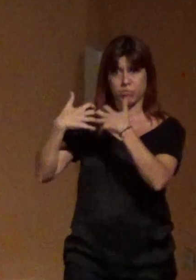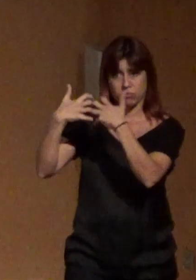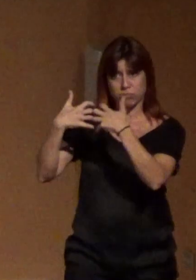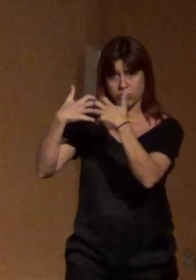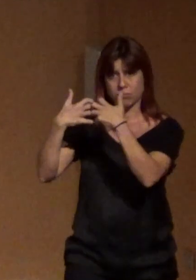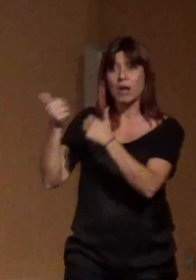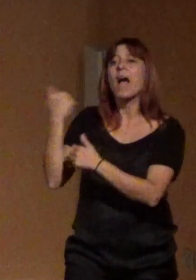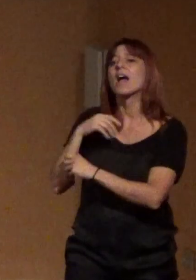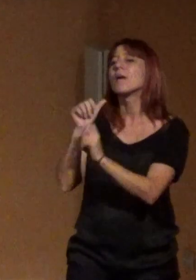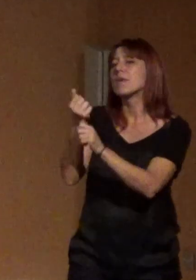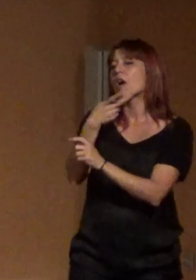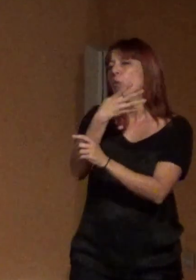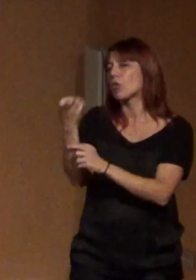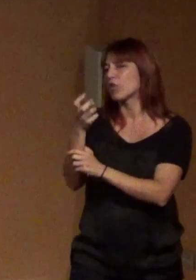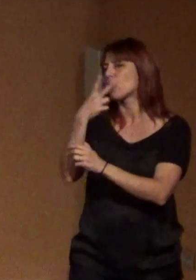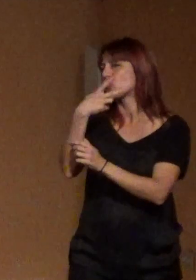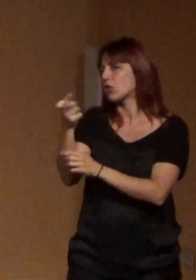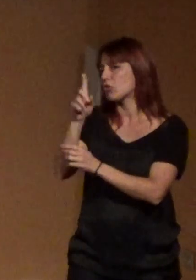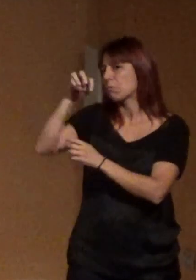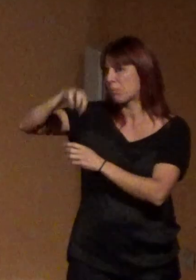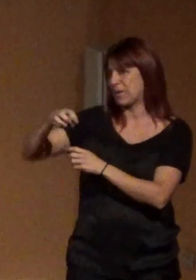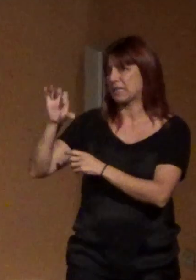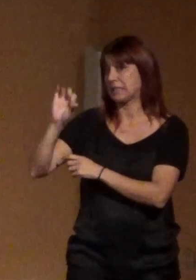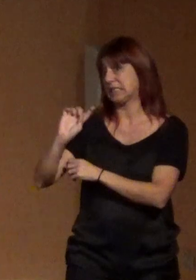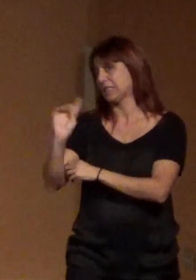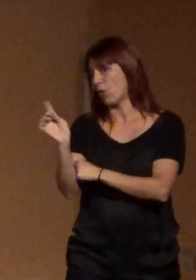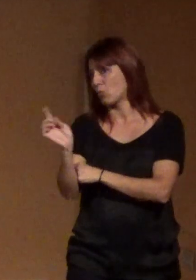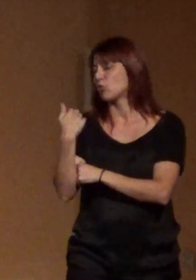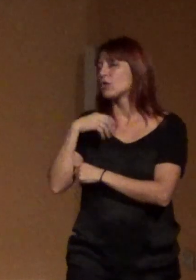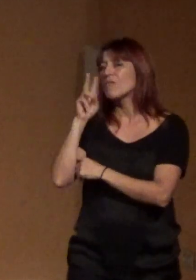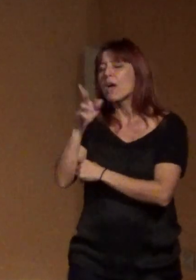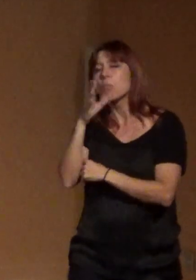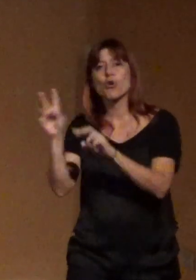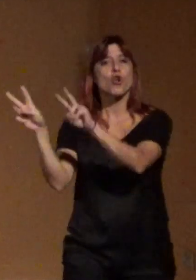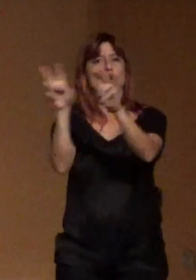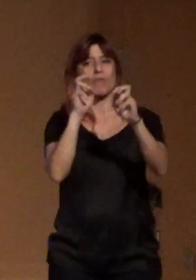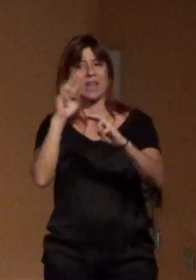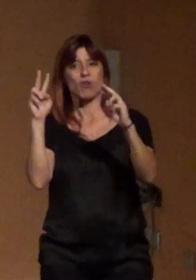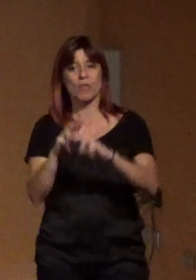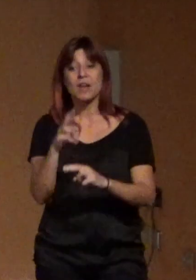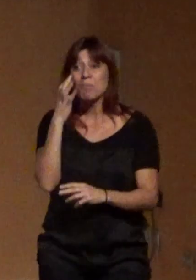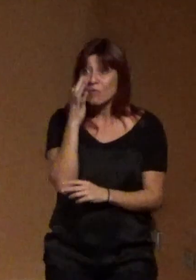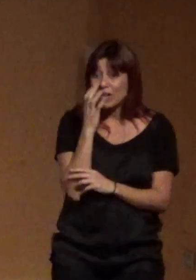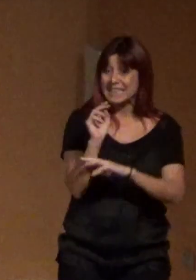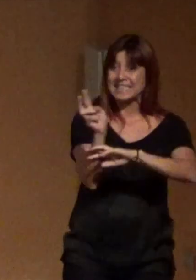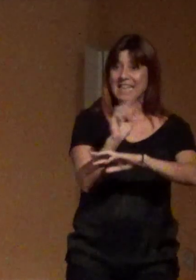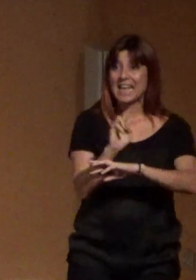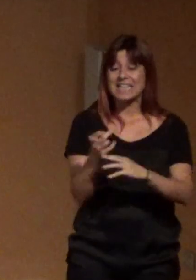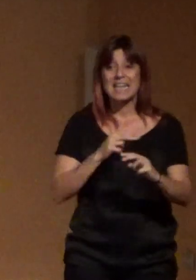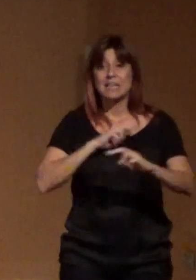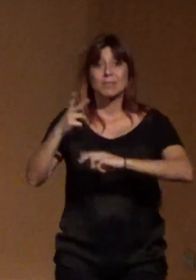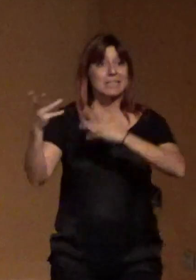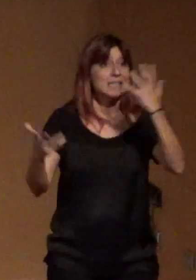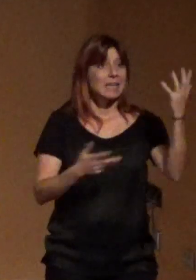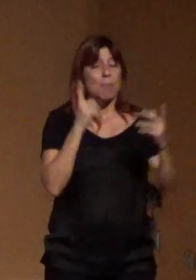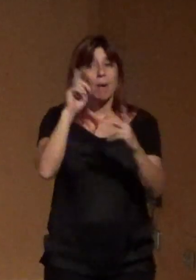los 200 o 300 milisegundos una actividad en el cambio, como reconocimiento de la novedad, pero en el TDAH no aparece, se pierde, la respuesta parece que está